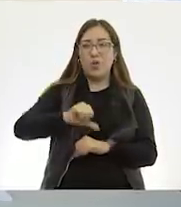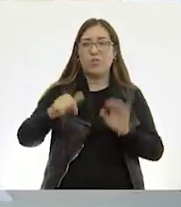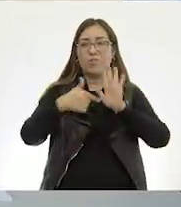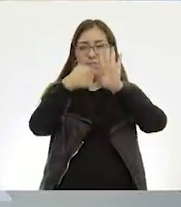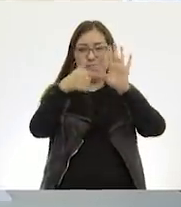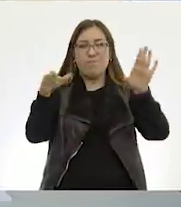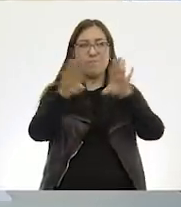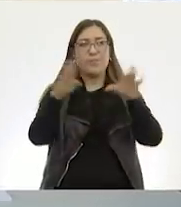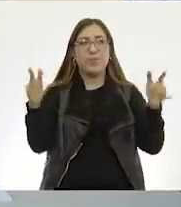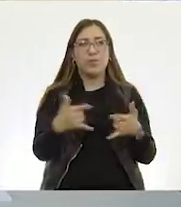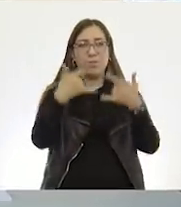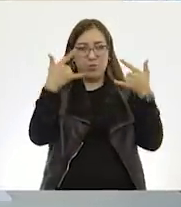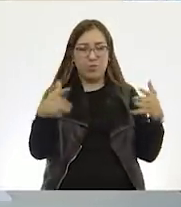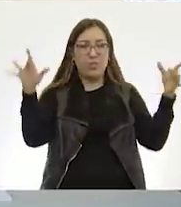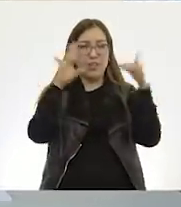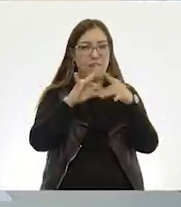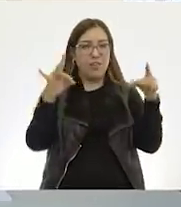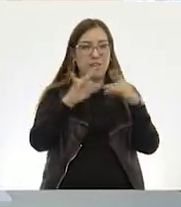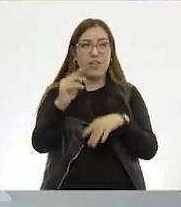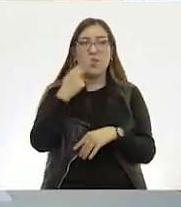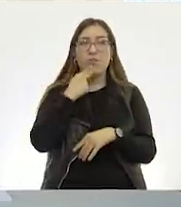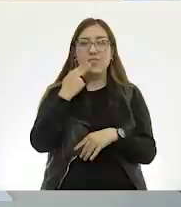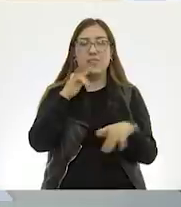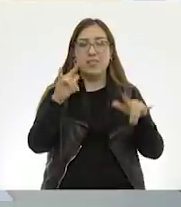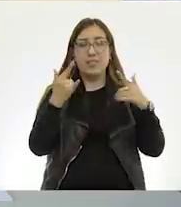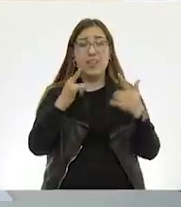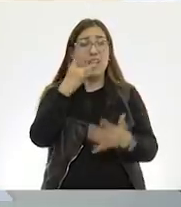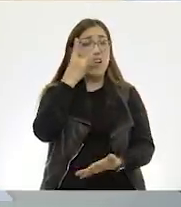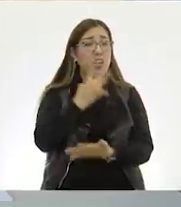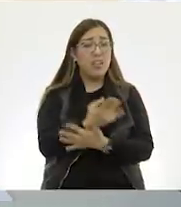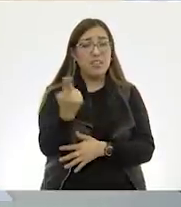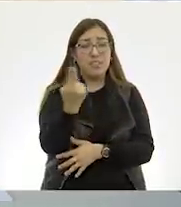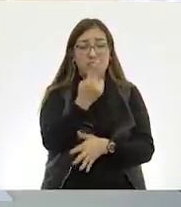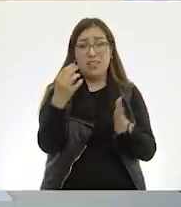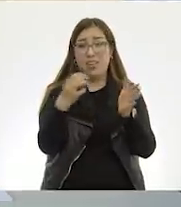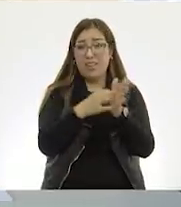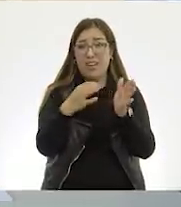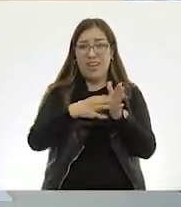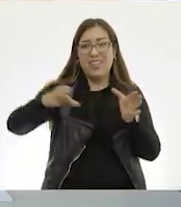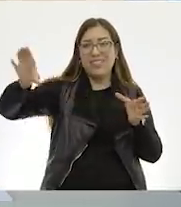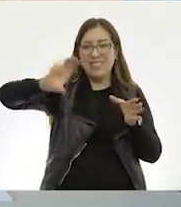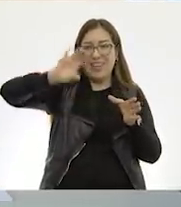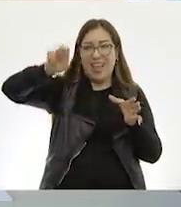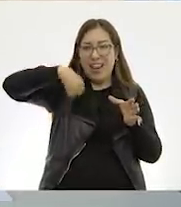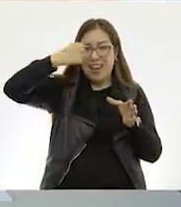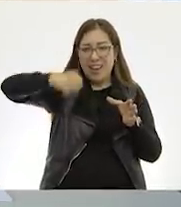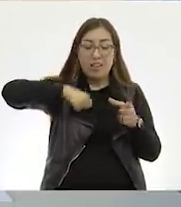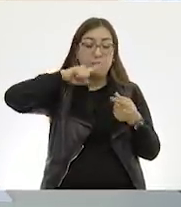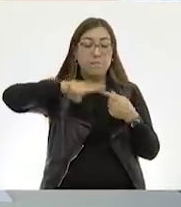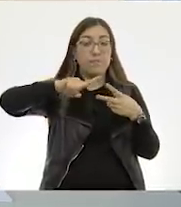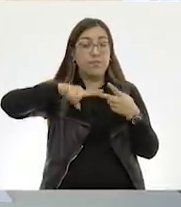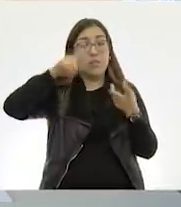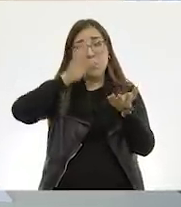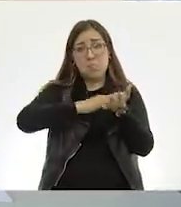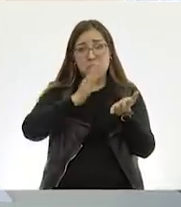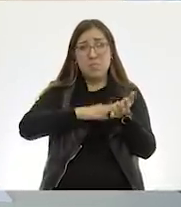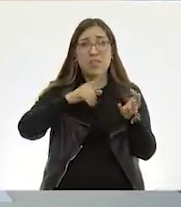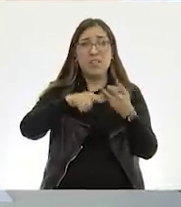un cuento con títeres. Solo necesitas una caja vacía de cereal, un papel,